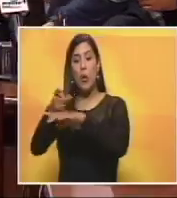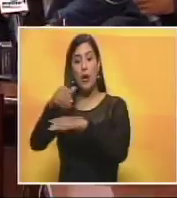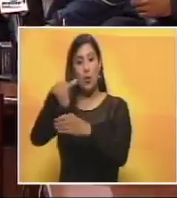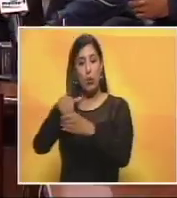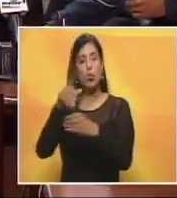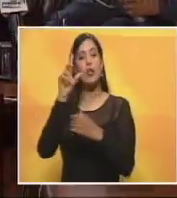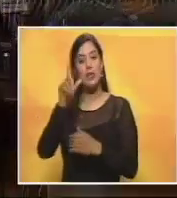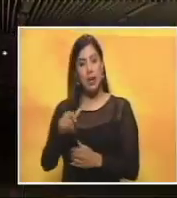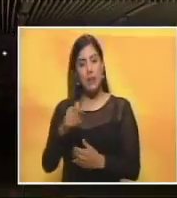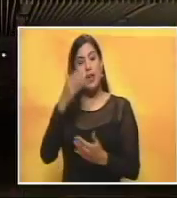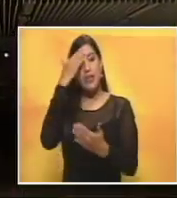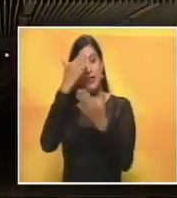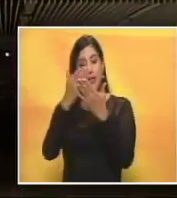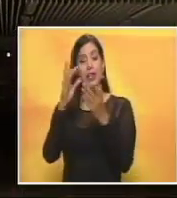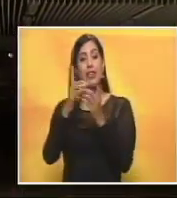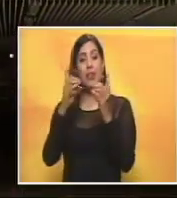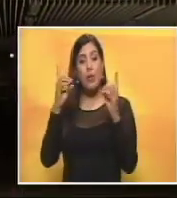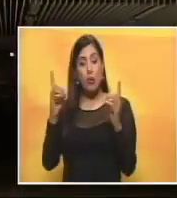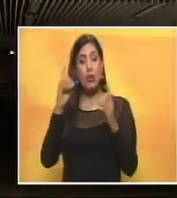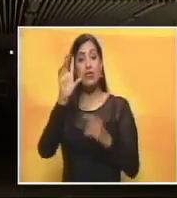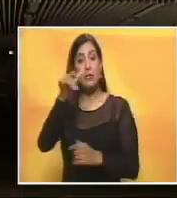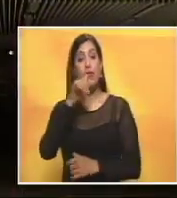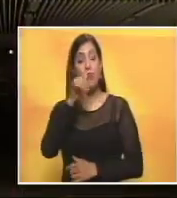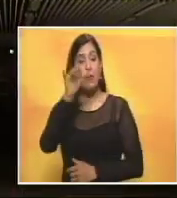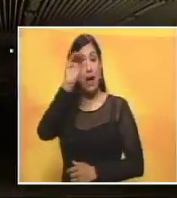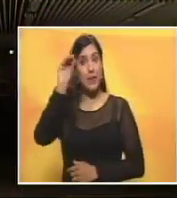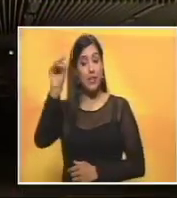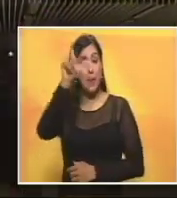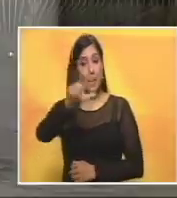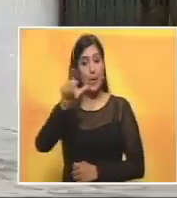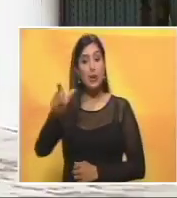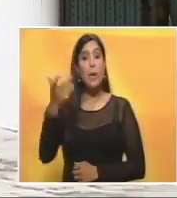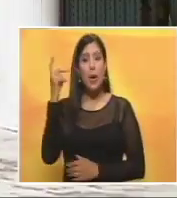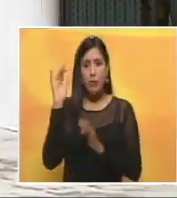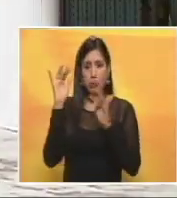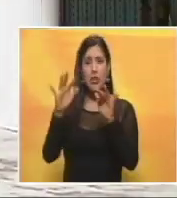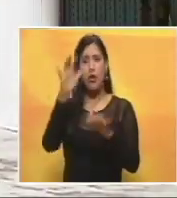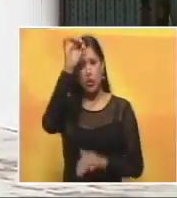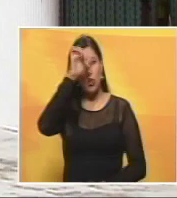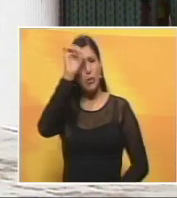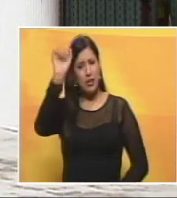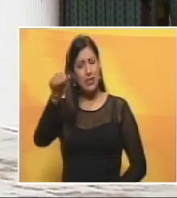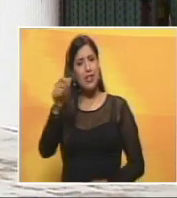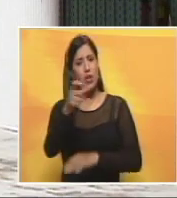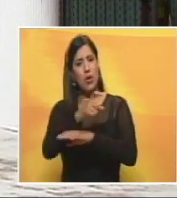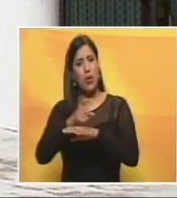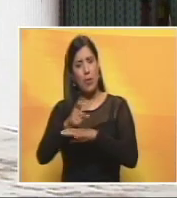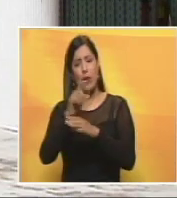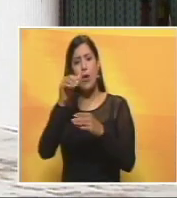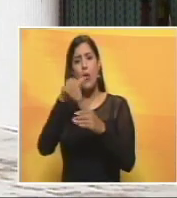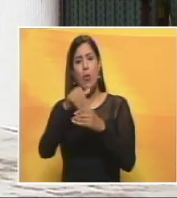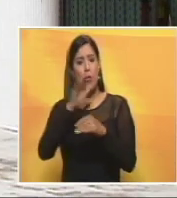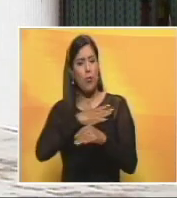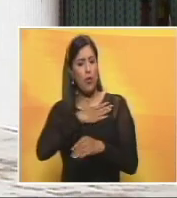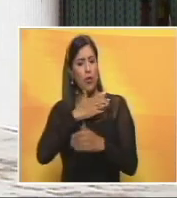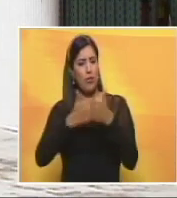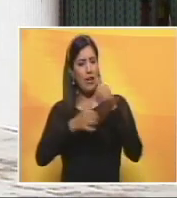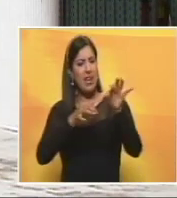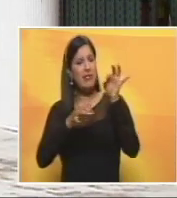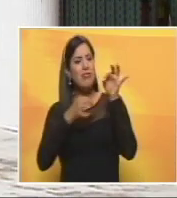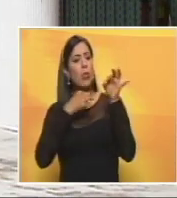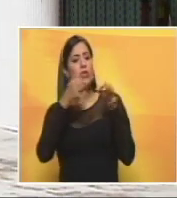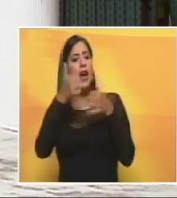la Constitución y la Democracia exhortó a la ciudadanía a participar este domingo en las primarias de la oposición para